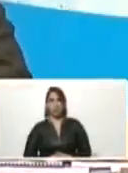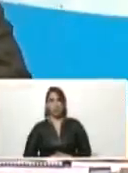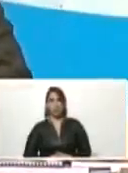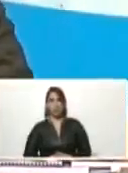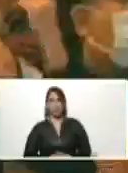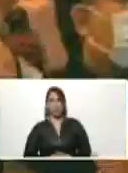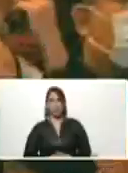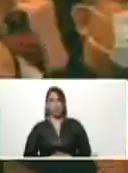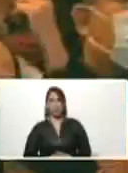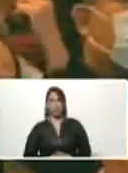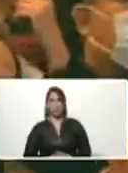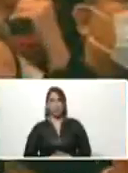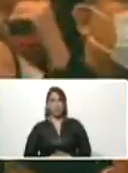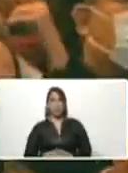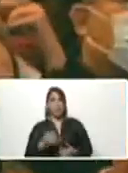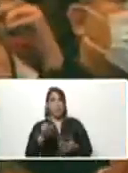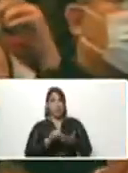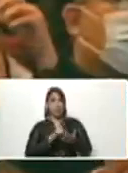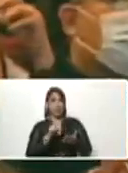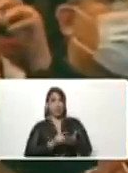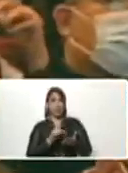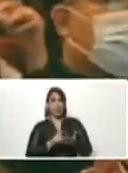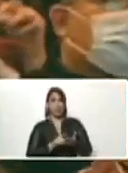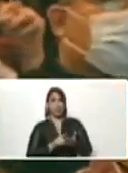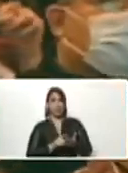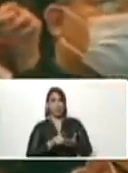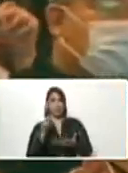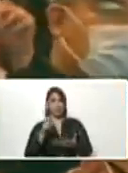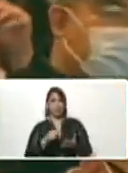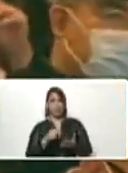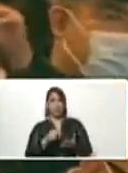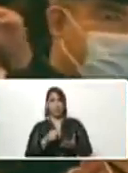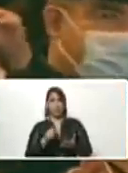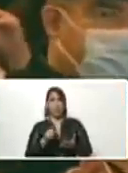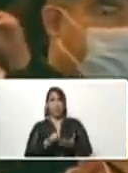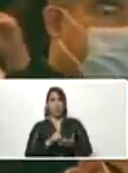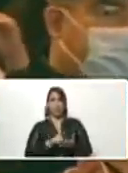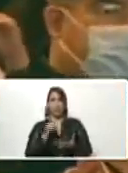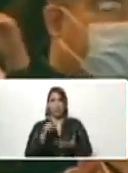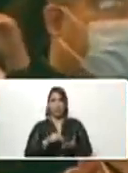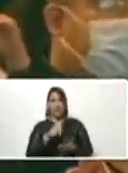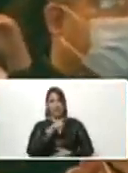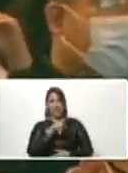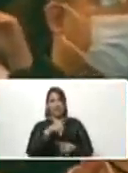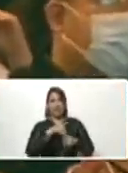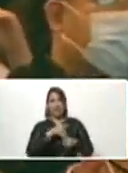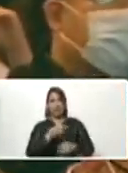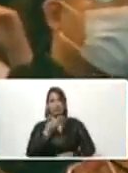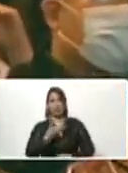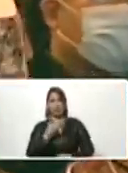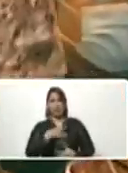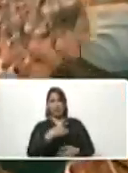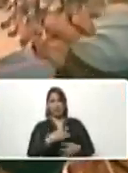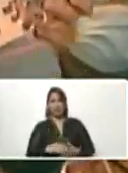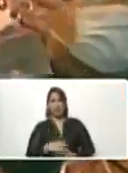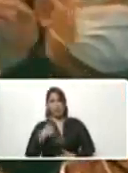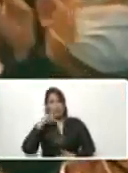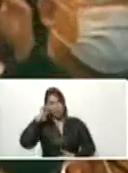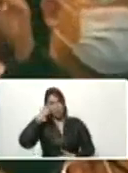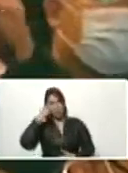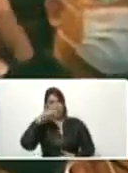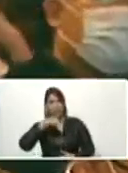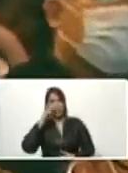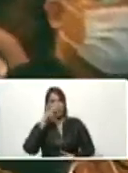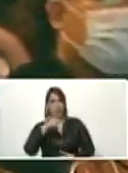librero venezolano de la librería Historia y la pulpería del libro. Ahora, él da un dato allí, presidente, que es muy interesante. Yo me acordaba al ver aquí a